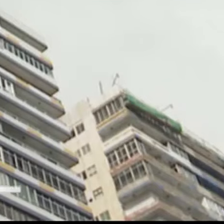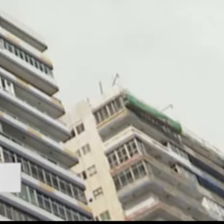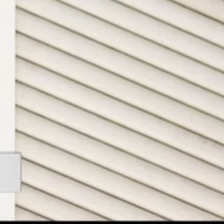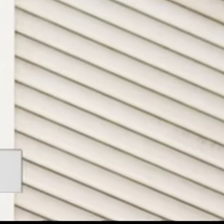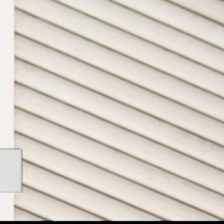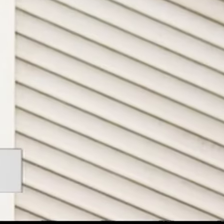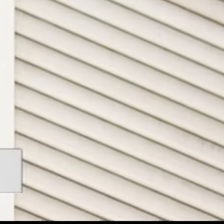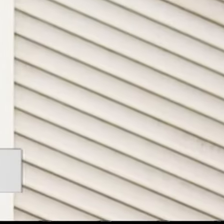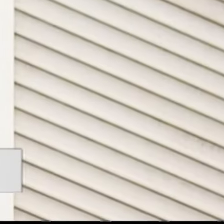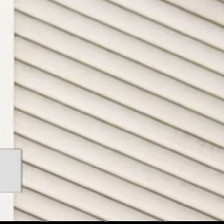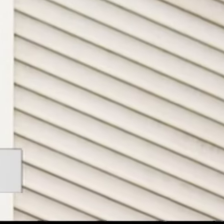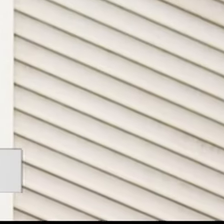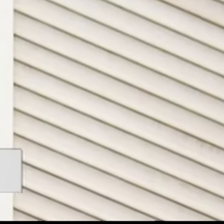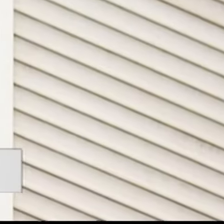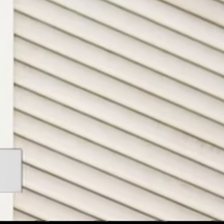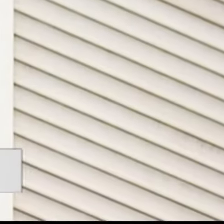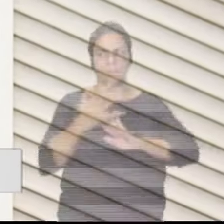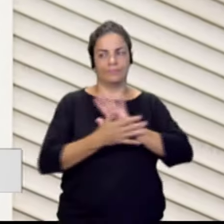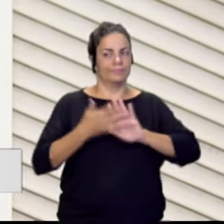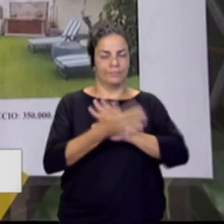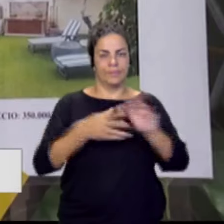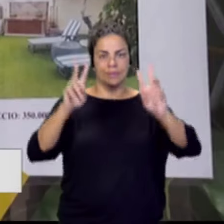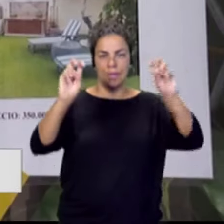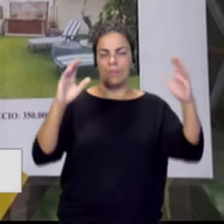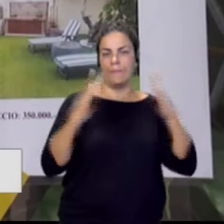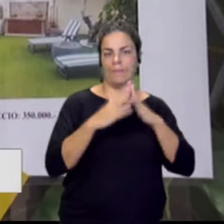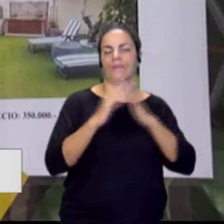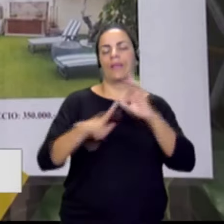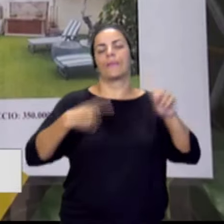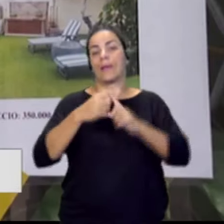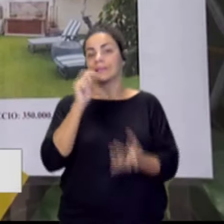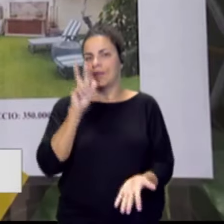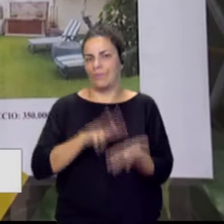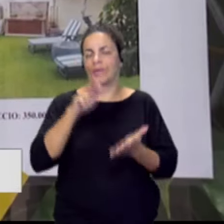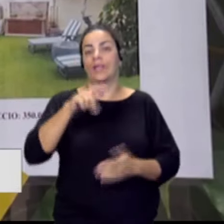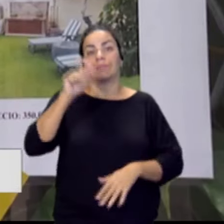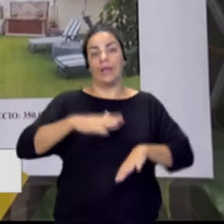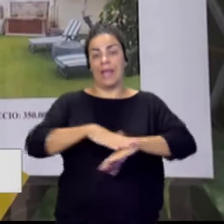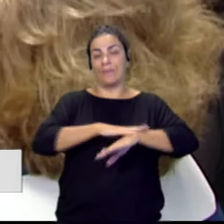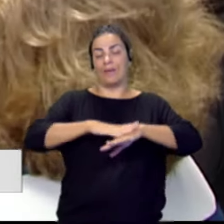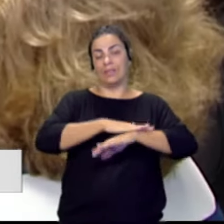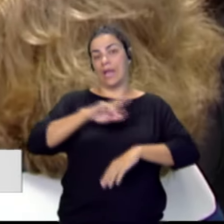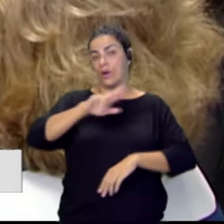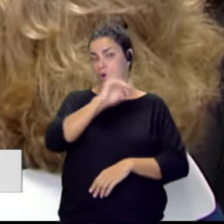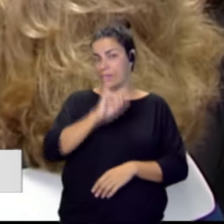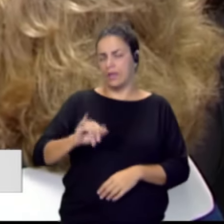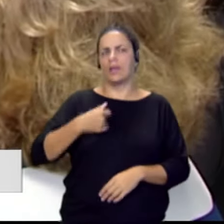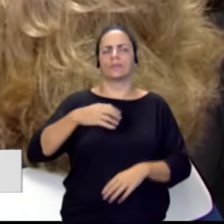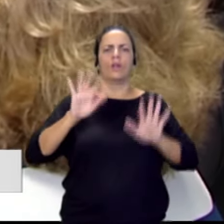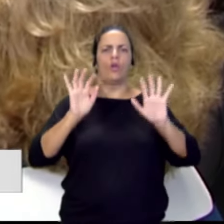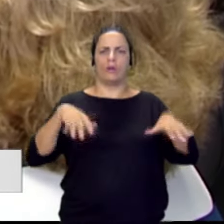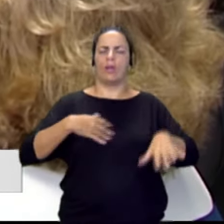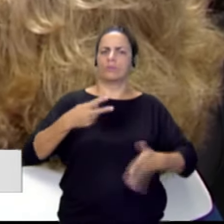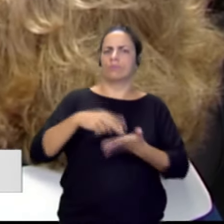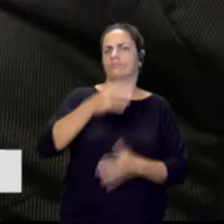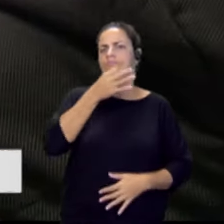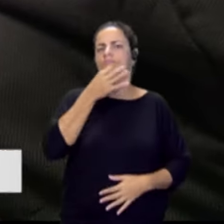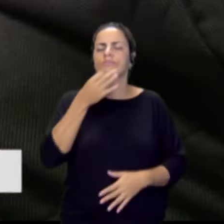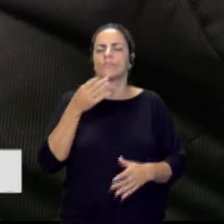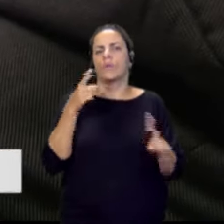Este miércoles se hablará mucho de viviendas y de hipotecas. La ministra Isabel Rodríguez comparecerá en el Congreso para hablar del acceso